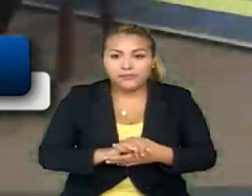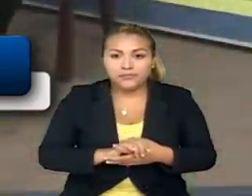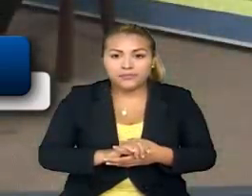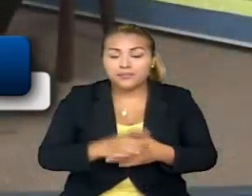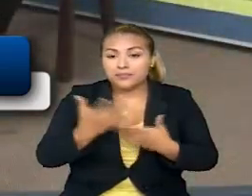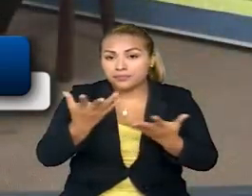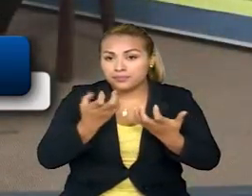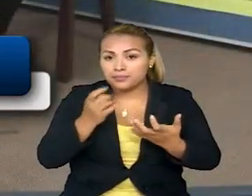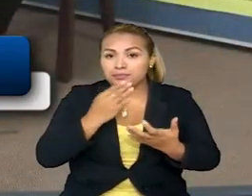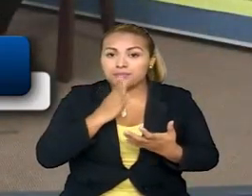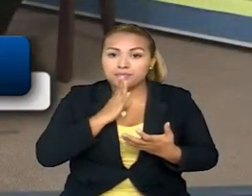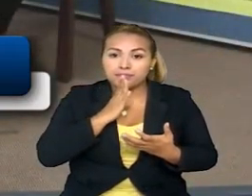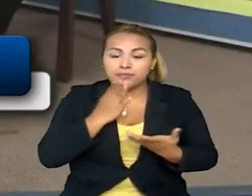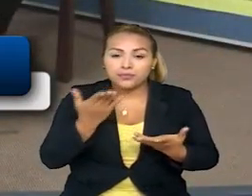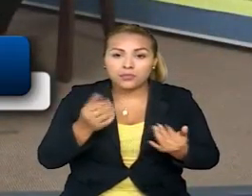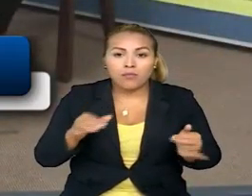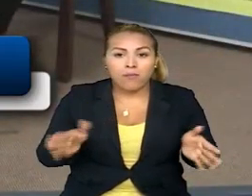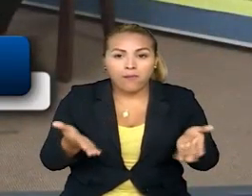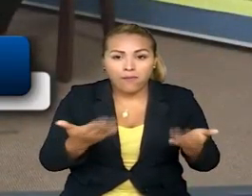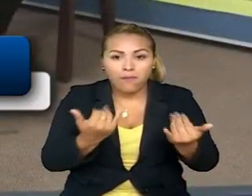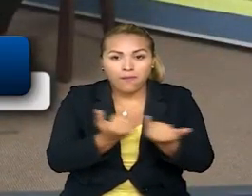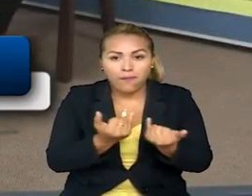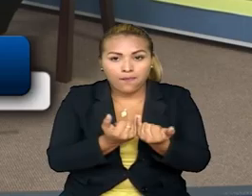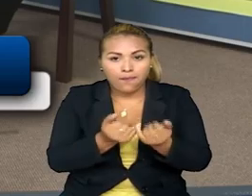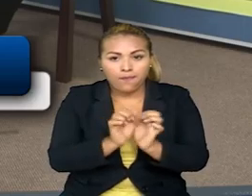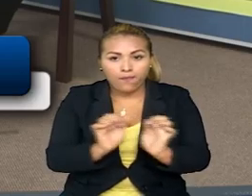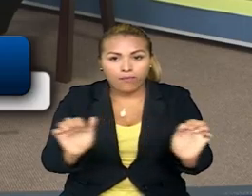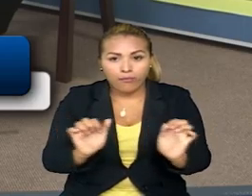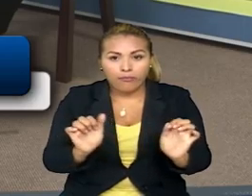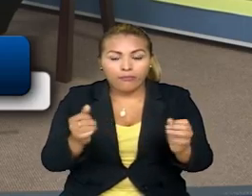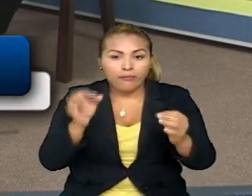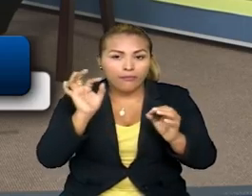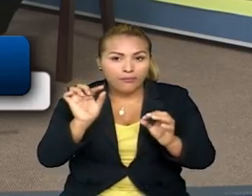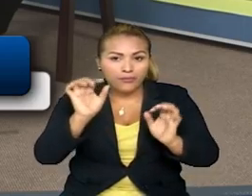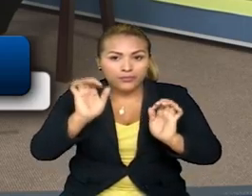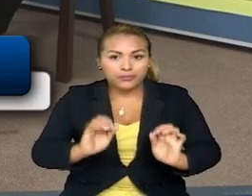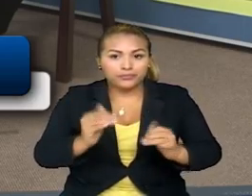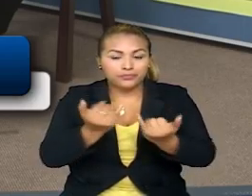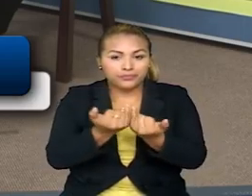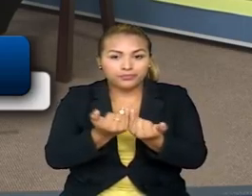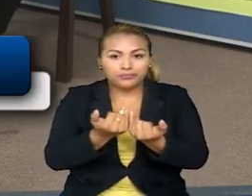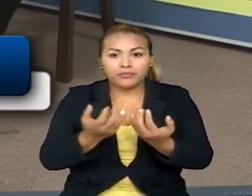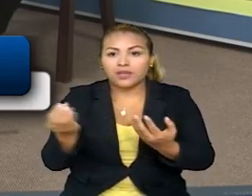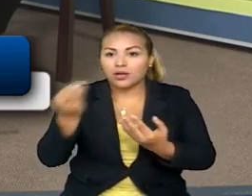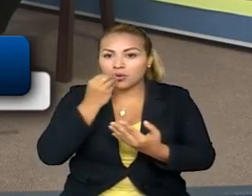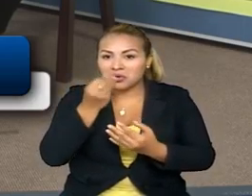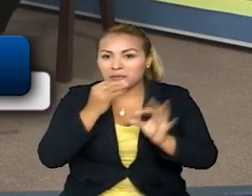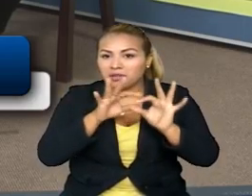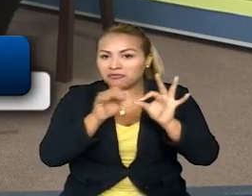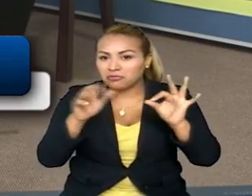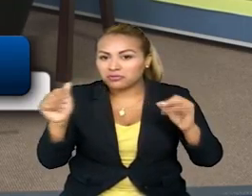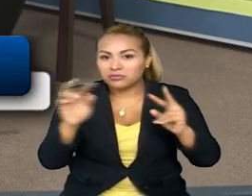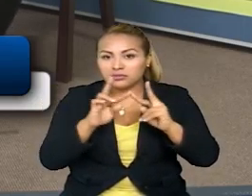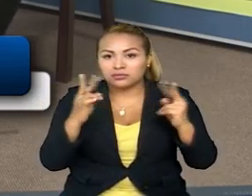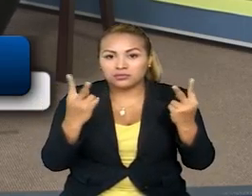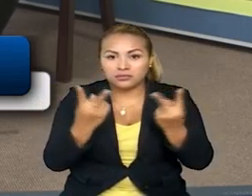resaltarlo pues de fomentar la línea de este muy pequeño el consumo de frutas frutas y alimentos saludables